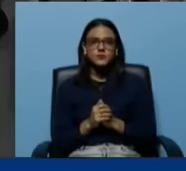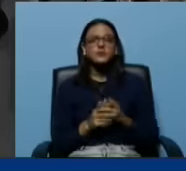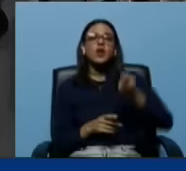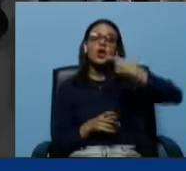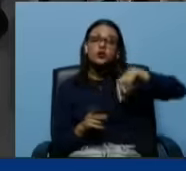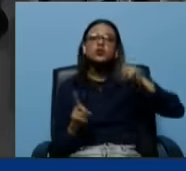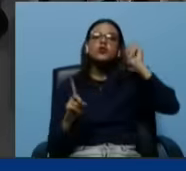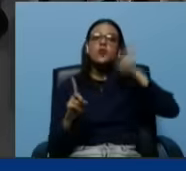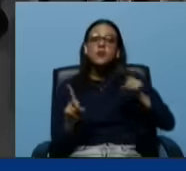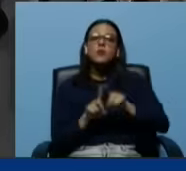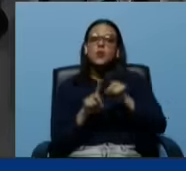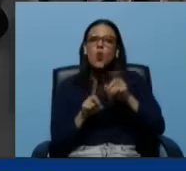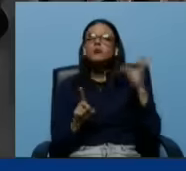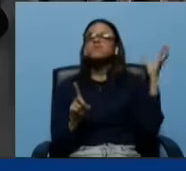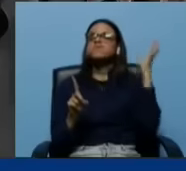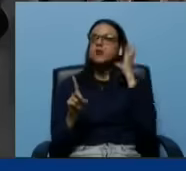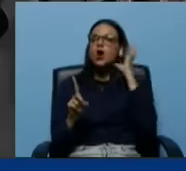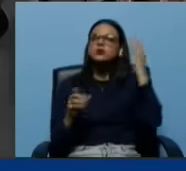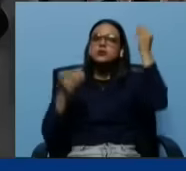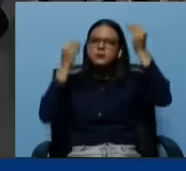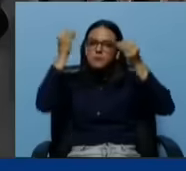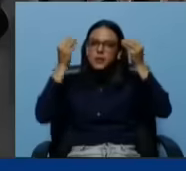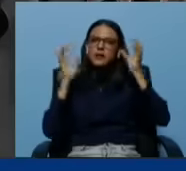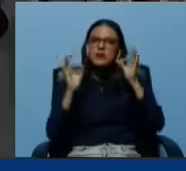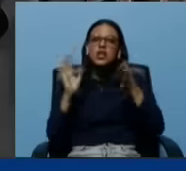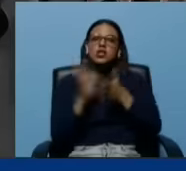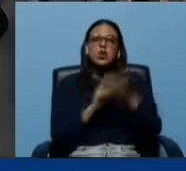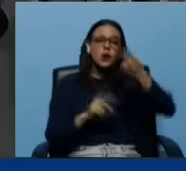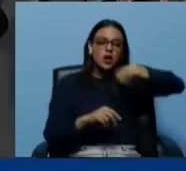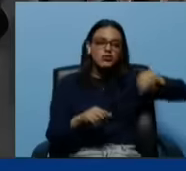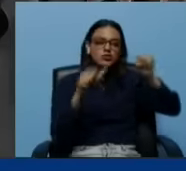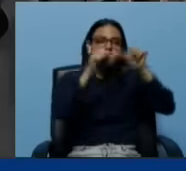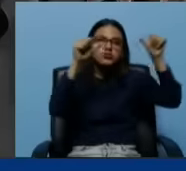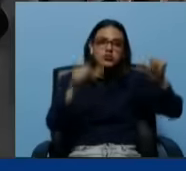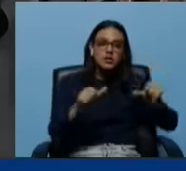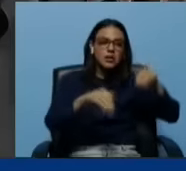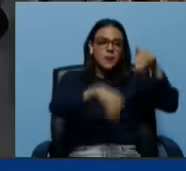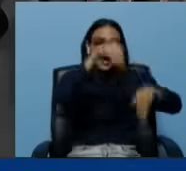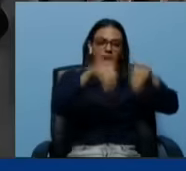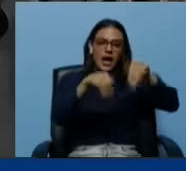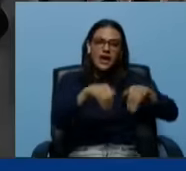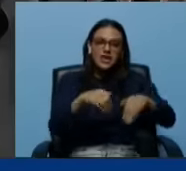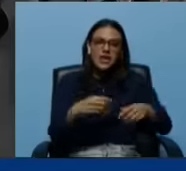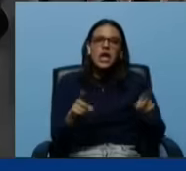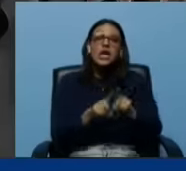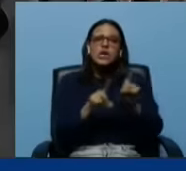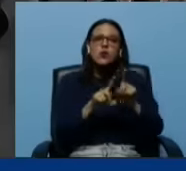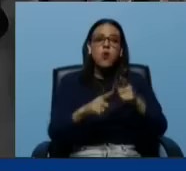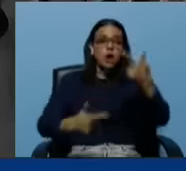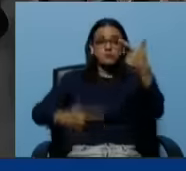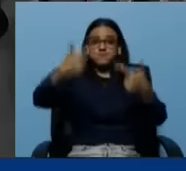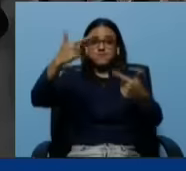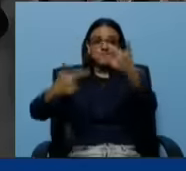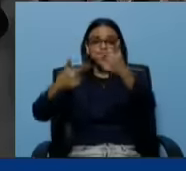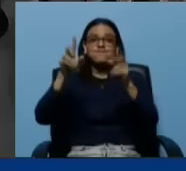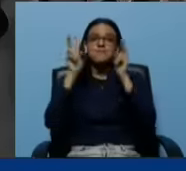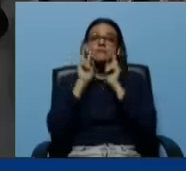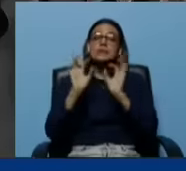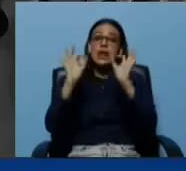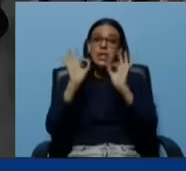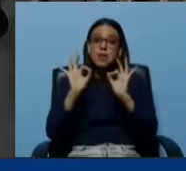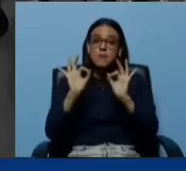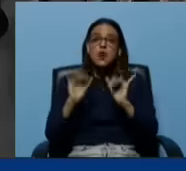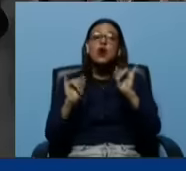tenemos que ser conscientes de que tenemos sistemas de elecciones, sistemas electorales competitivos. Y en